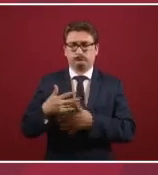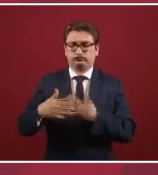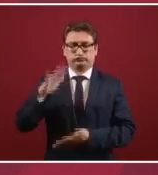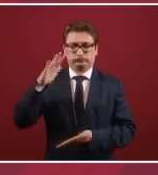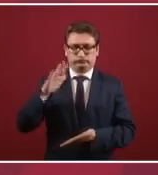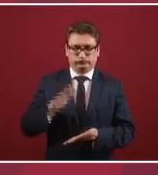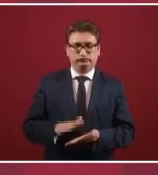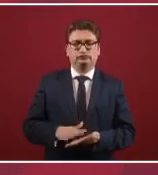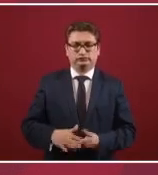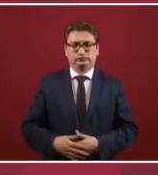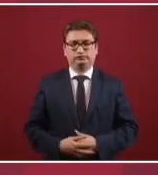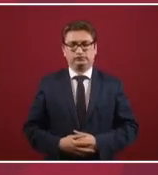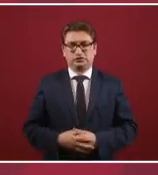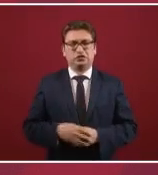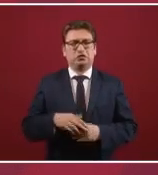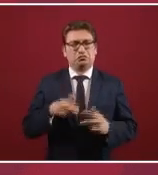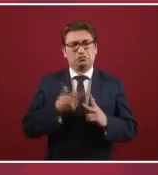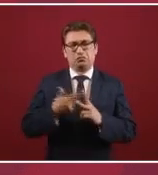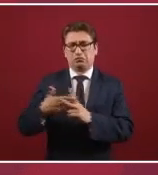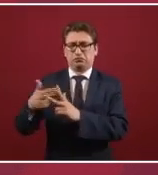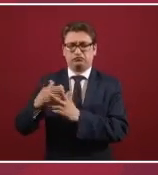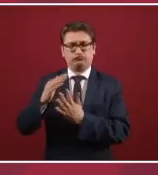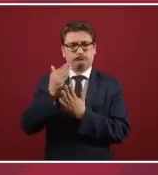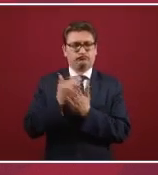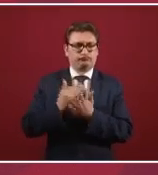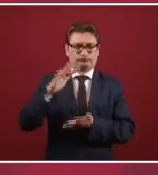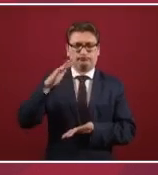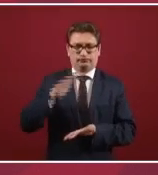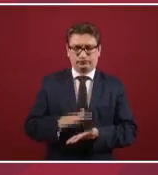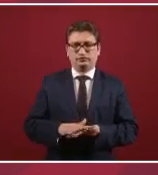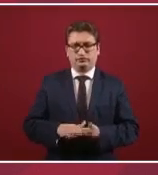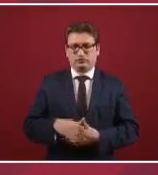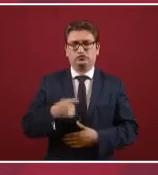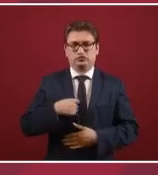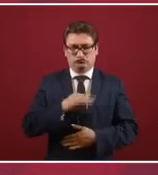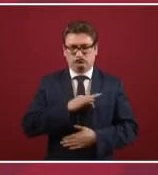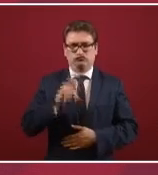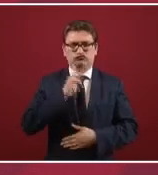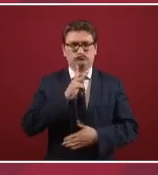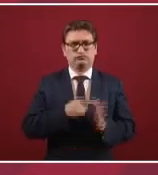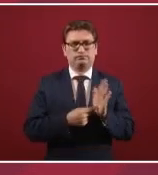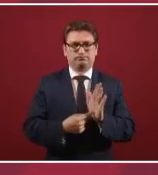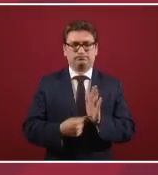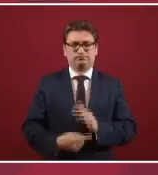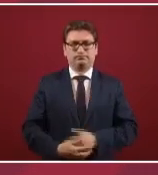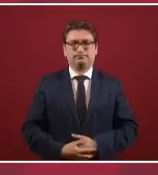disminución de homicidios y lo puedo probar